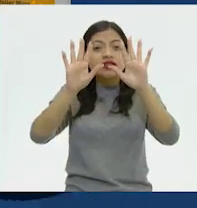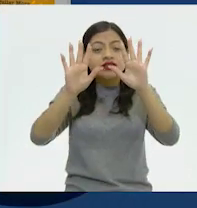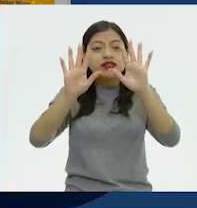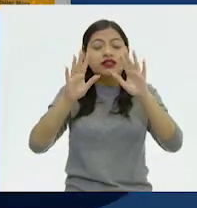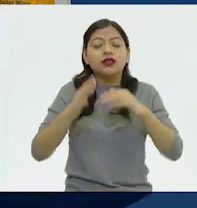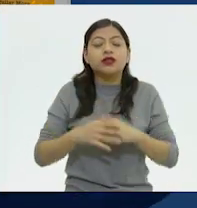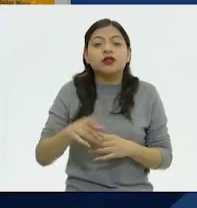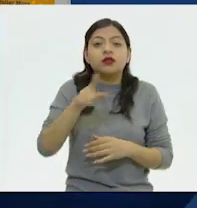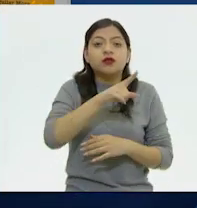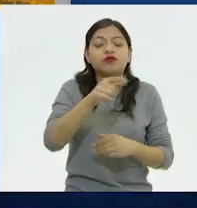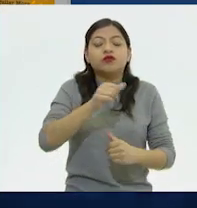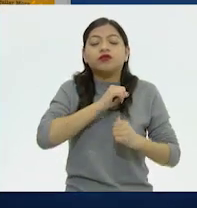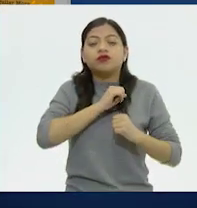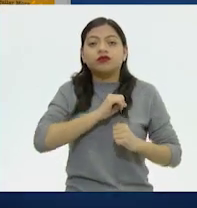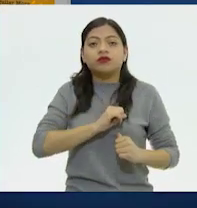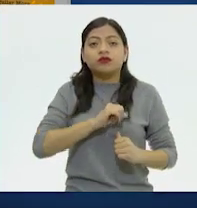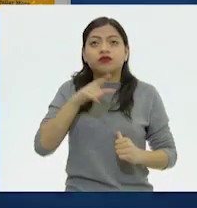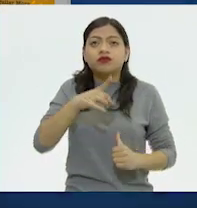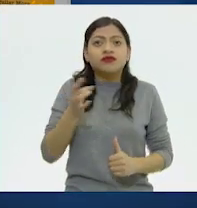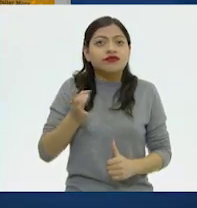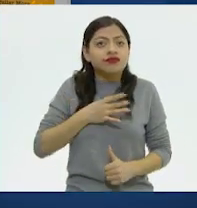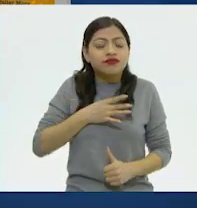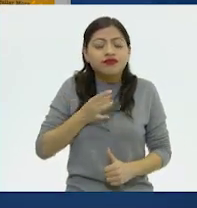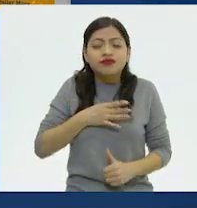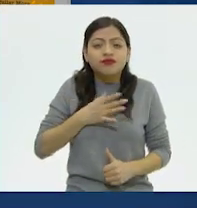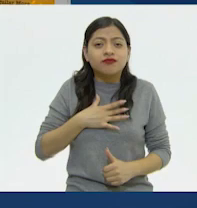soldados. Se moría de miedo.